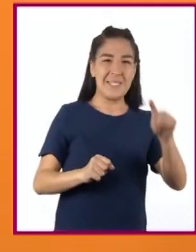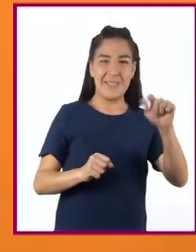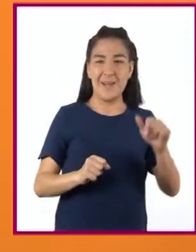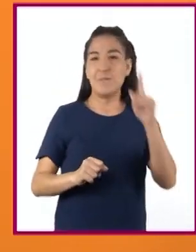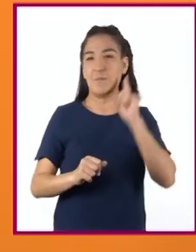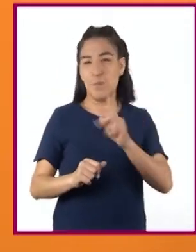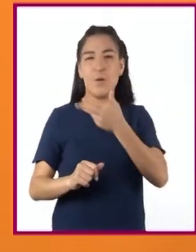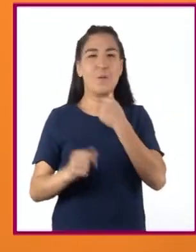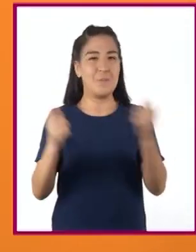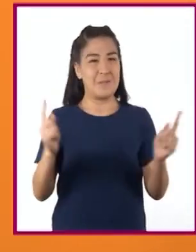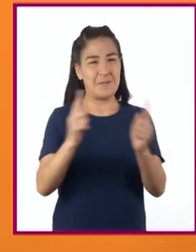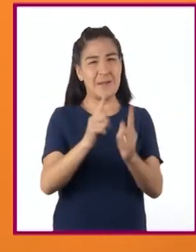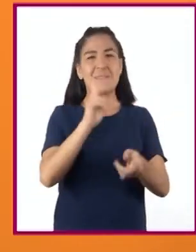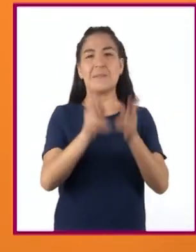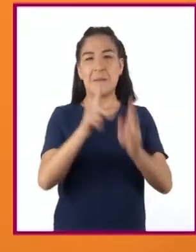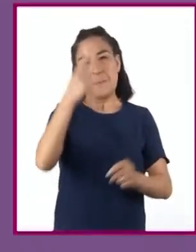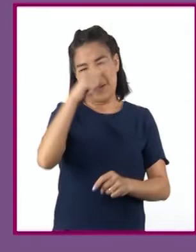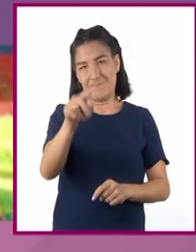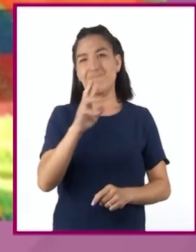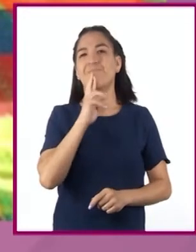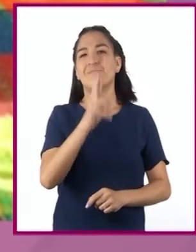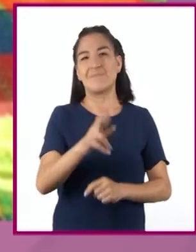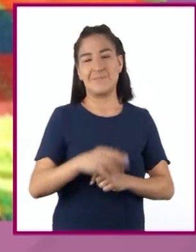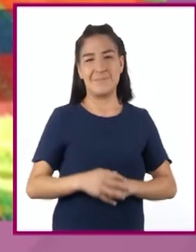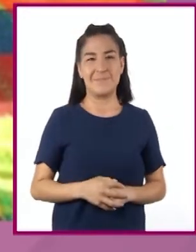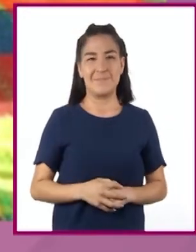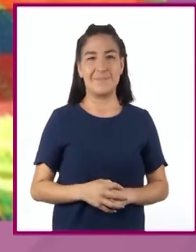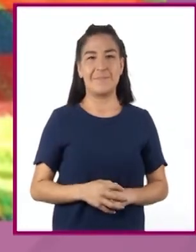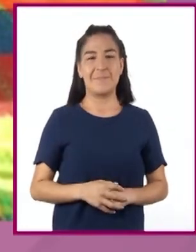puedan dar respuesta a esta pregunta.